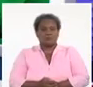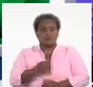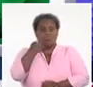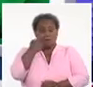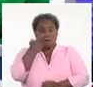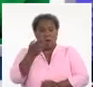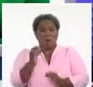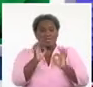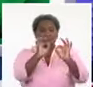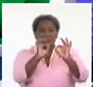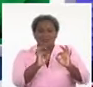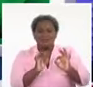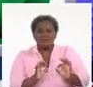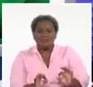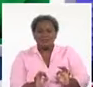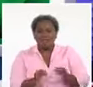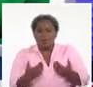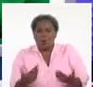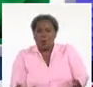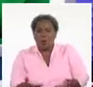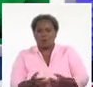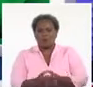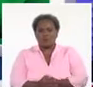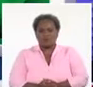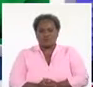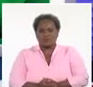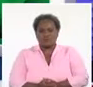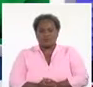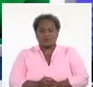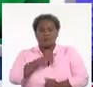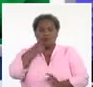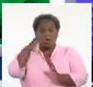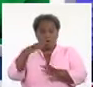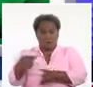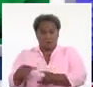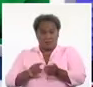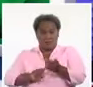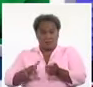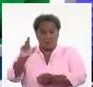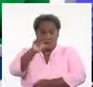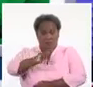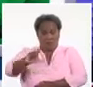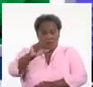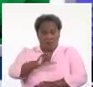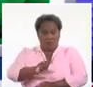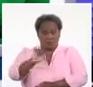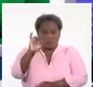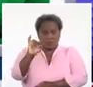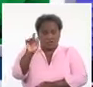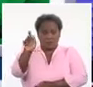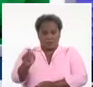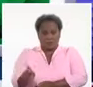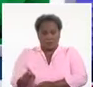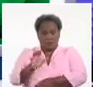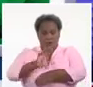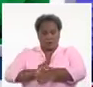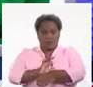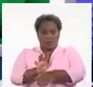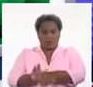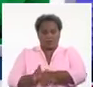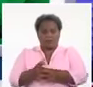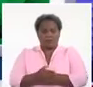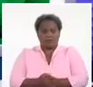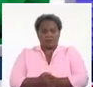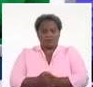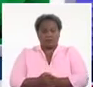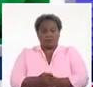detalle cada uno de ellos. Fallecen en la provincia de Camagüey 6 personas con COVID-19.